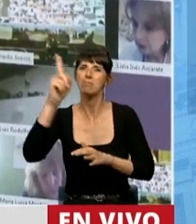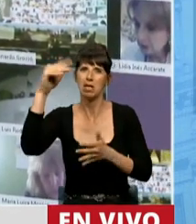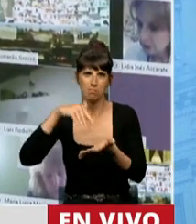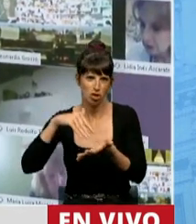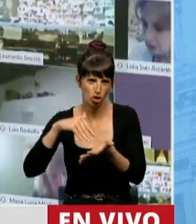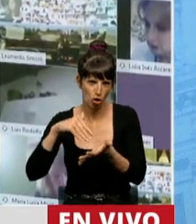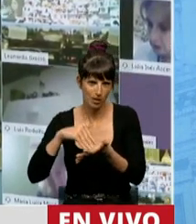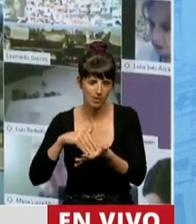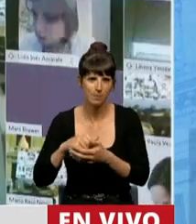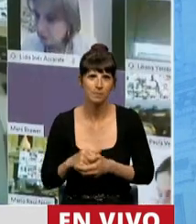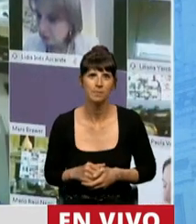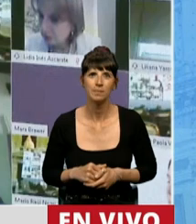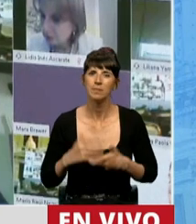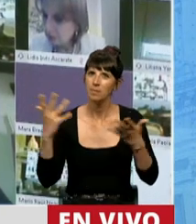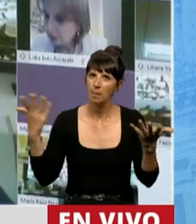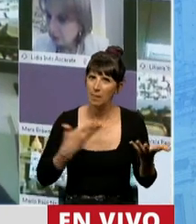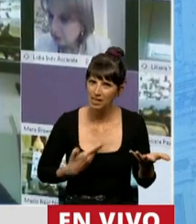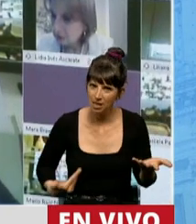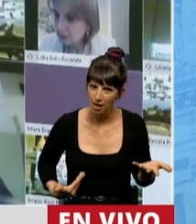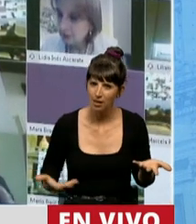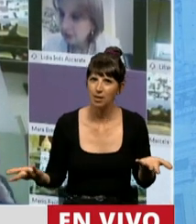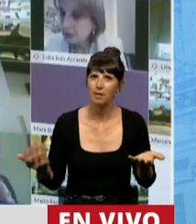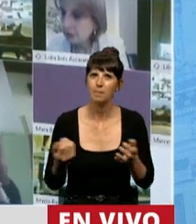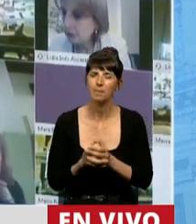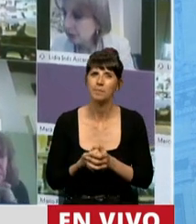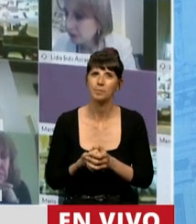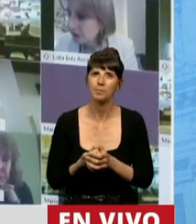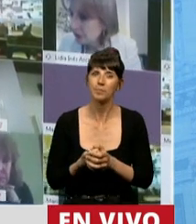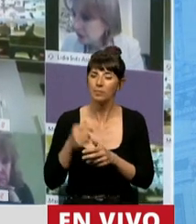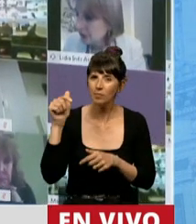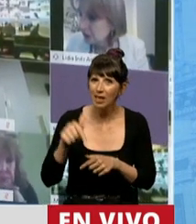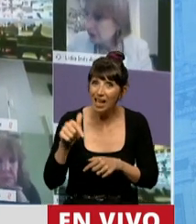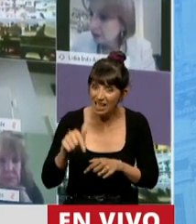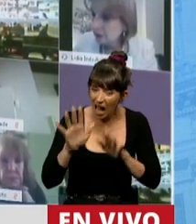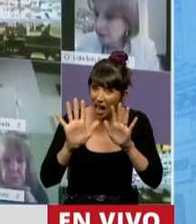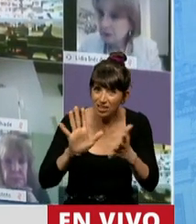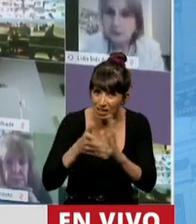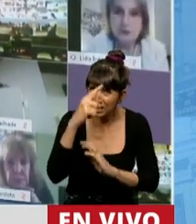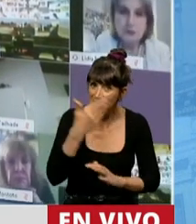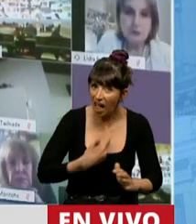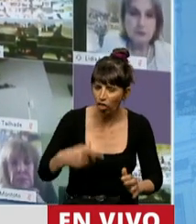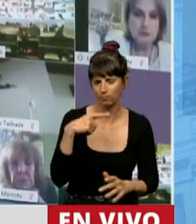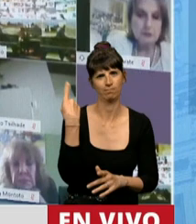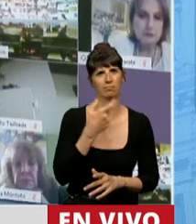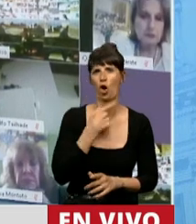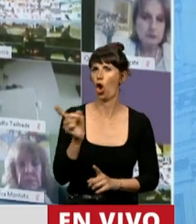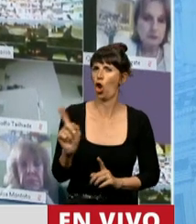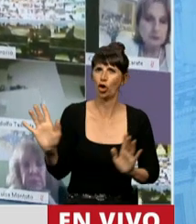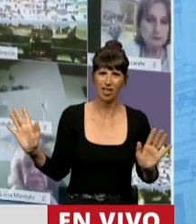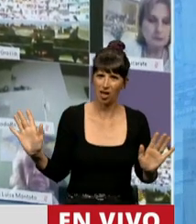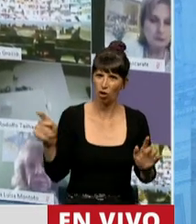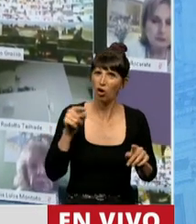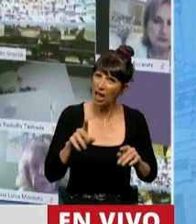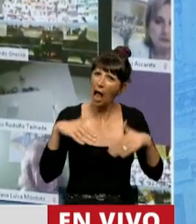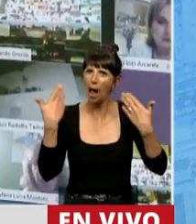millones señor presidente y para ir terminando este es el estado que no queremos un estado que usa estas